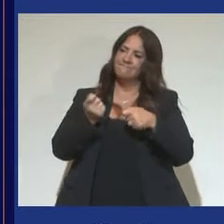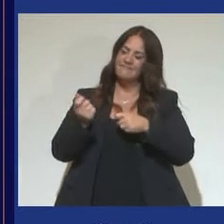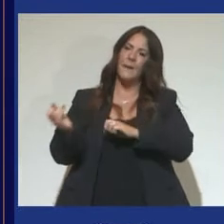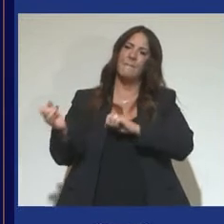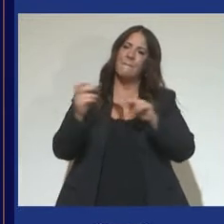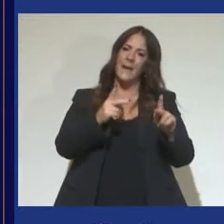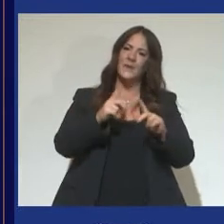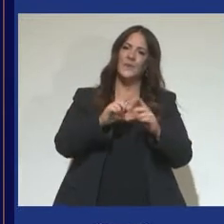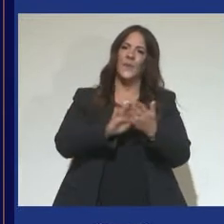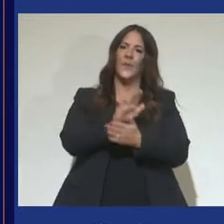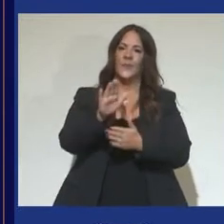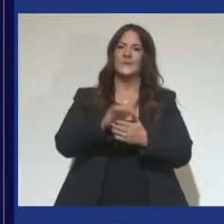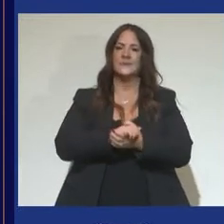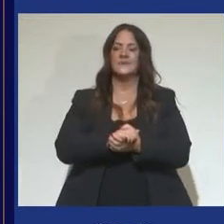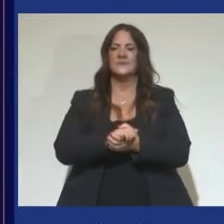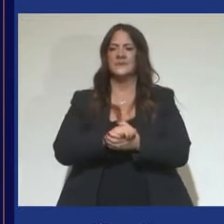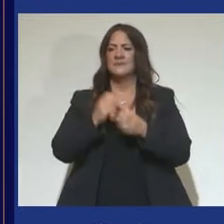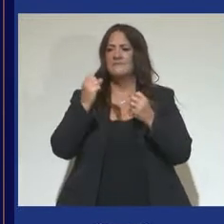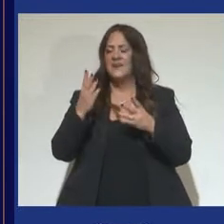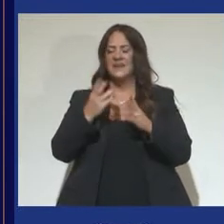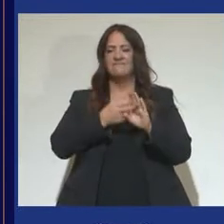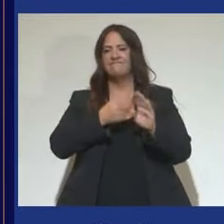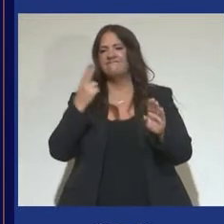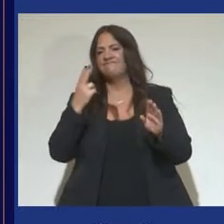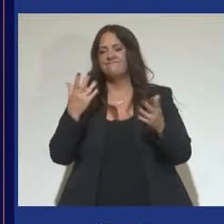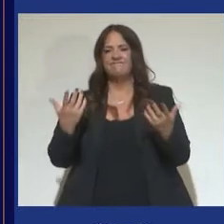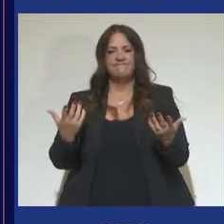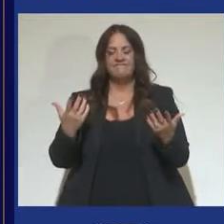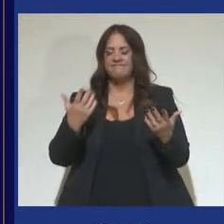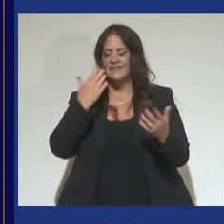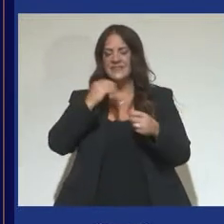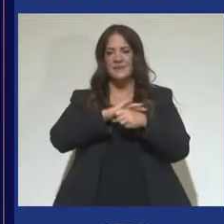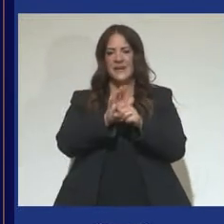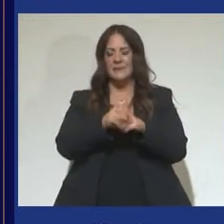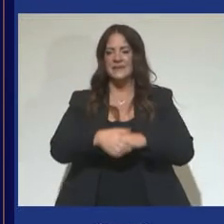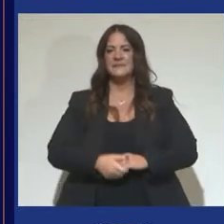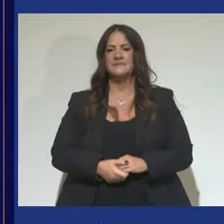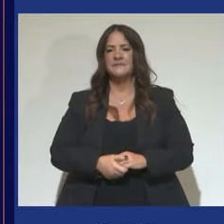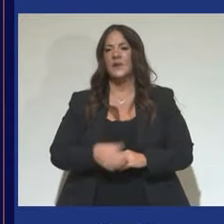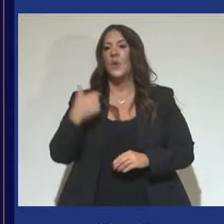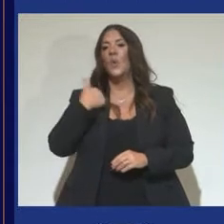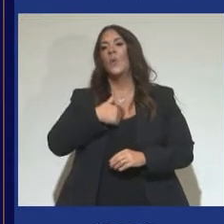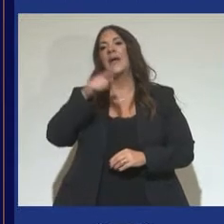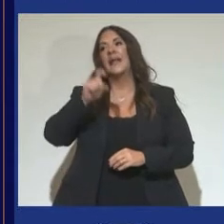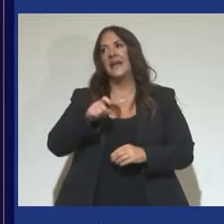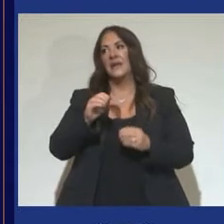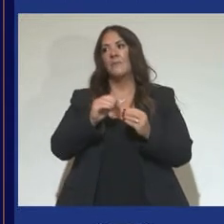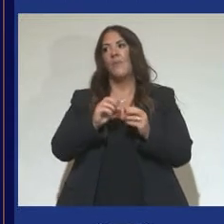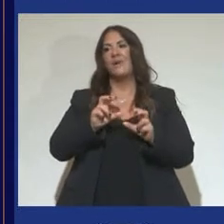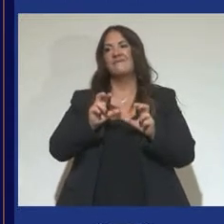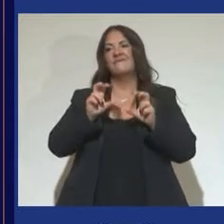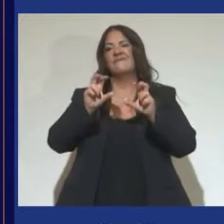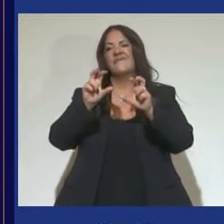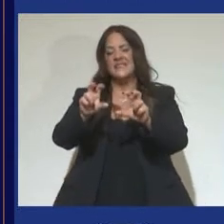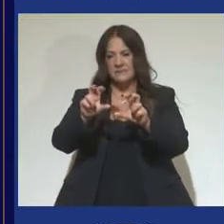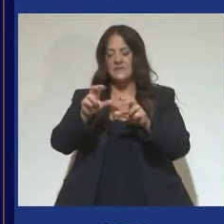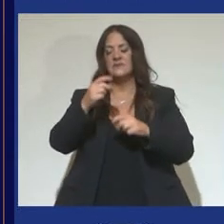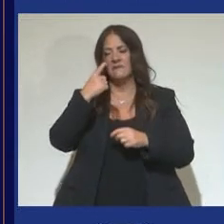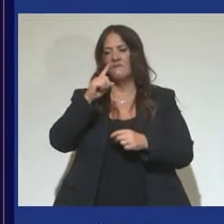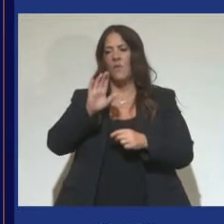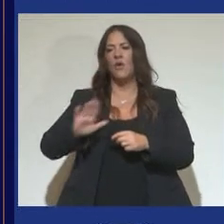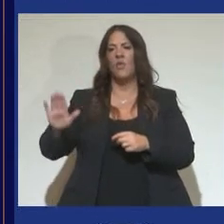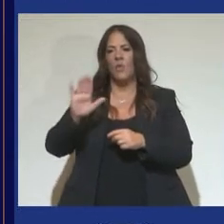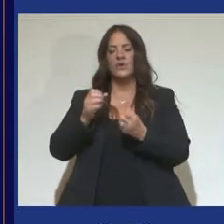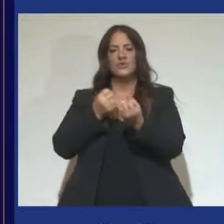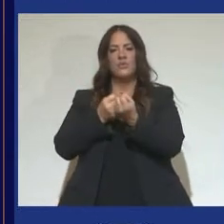reconectar con los estudiantes que se han ido y esto lo ven reflejado en la próxima transparencia tenemos que hacer inversiones adicionales